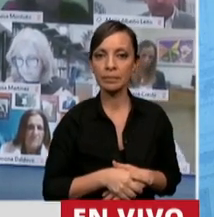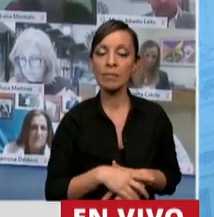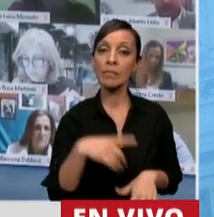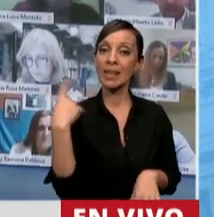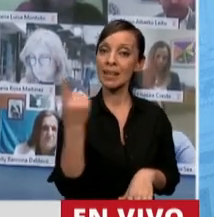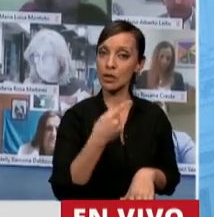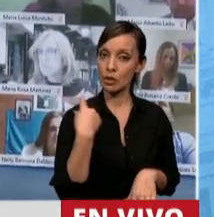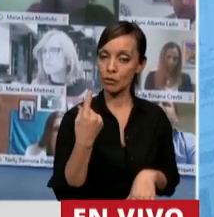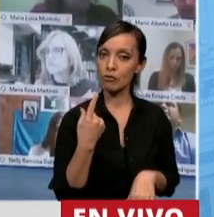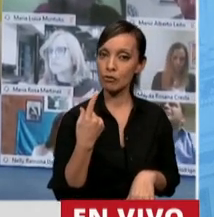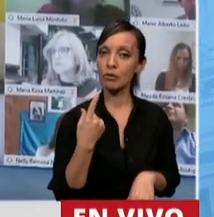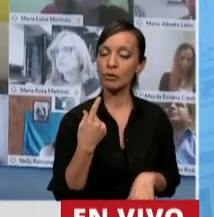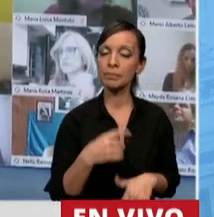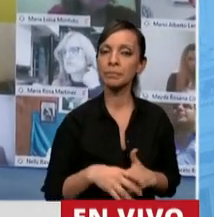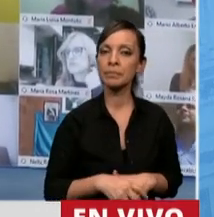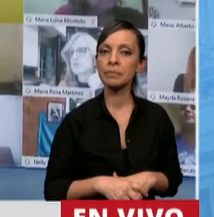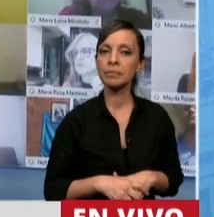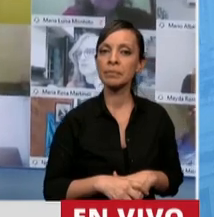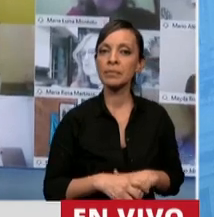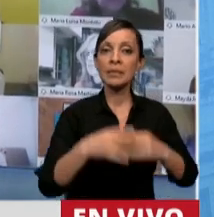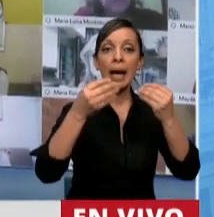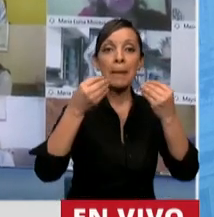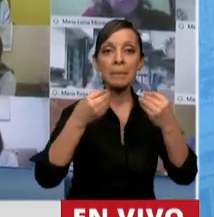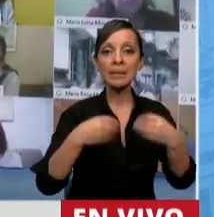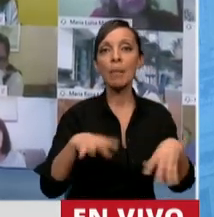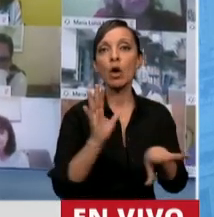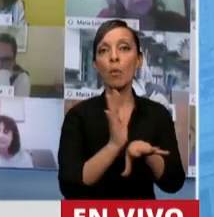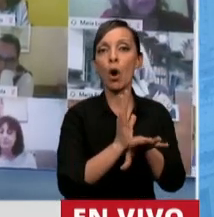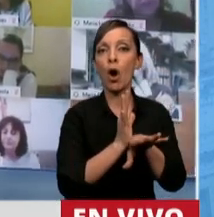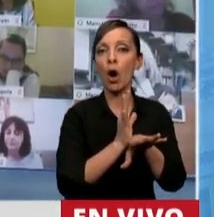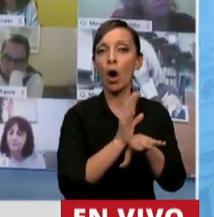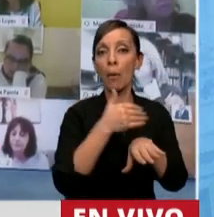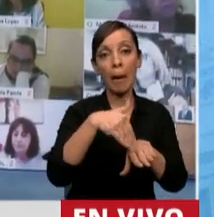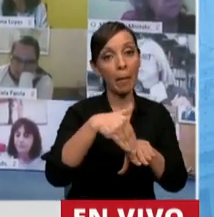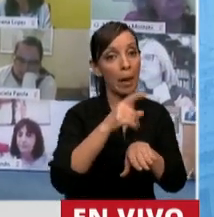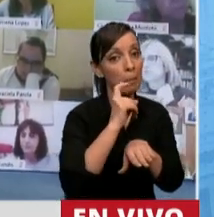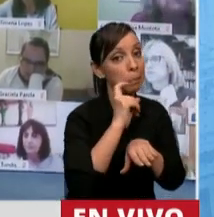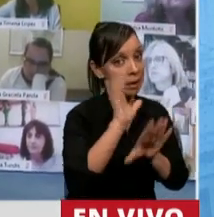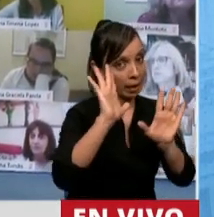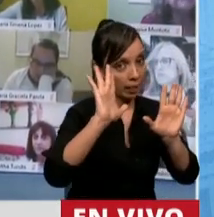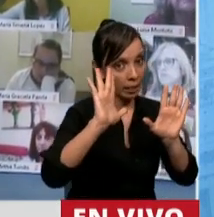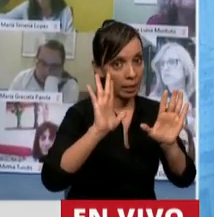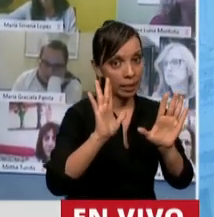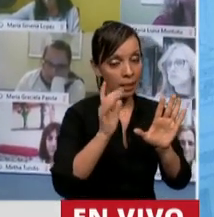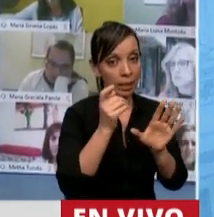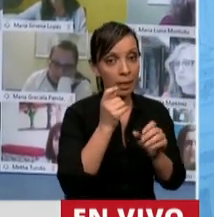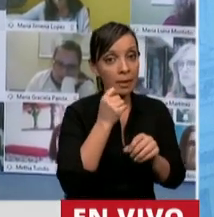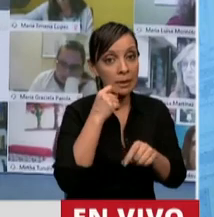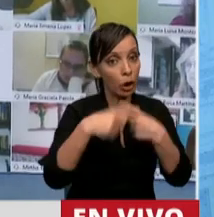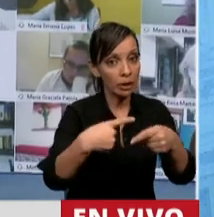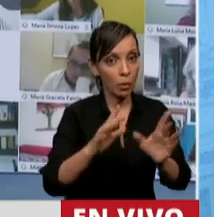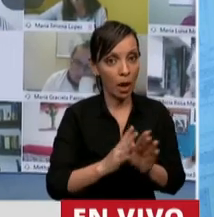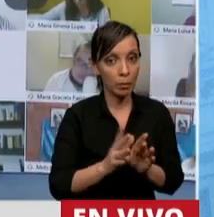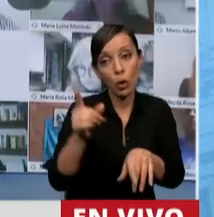Nosotros estamos entrando en una alteración del orden institucional y del orden constitucional. Si damos ese paso, ustedes